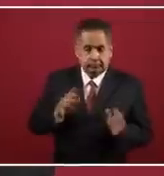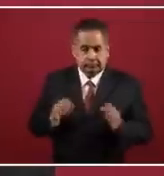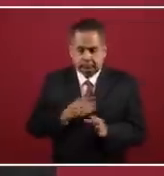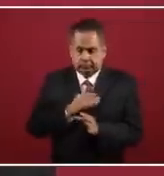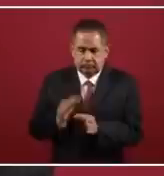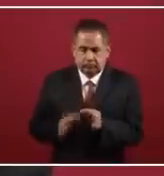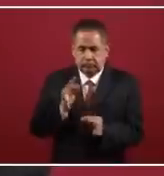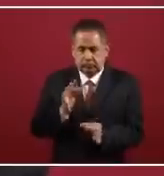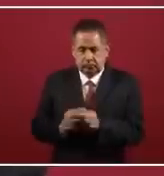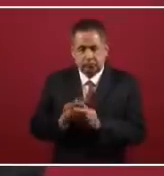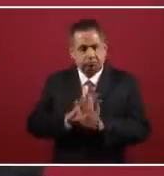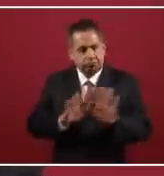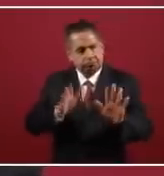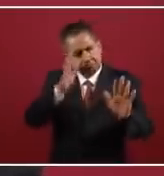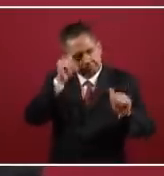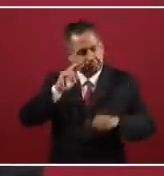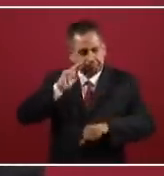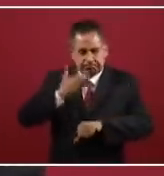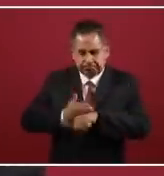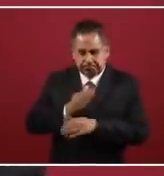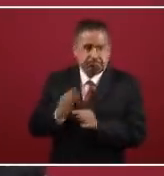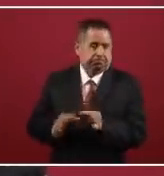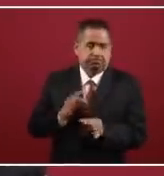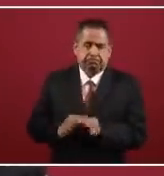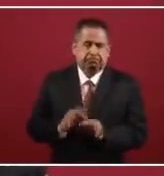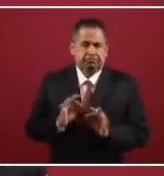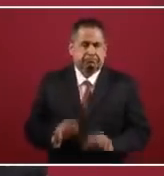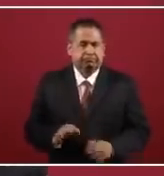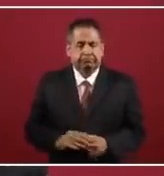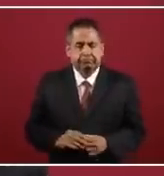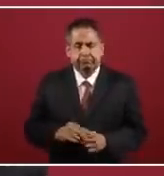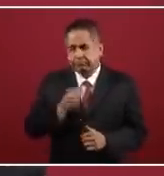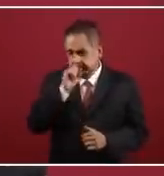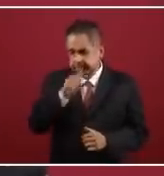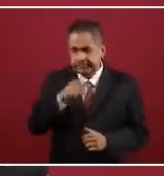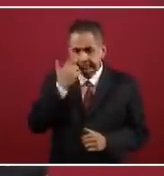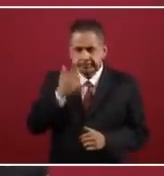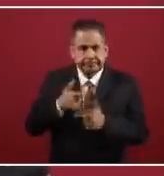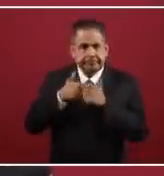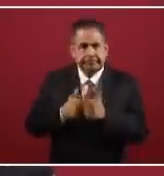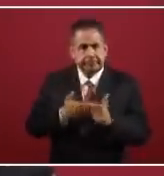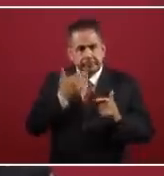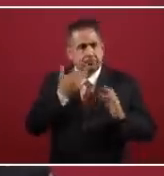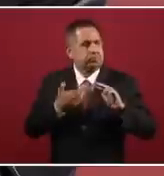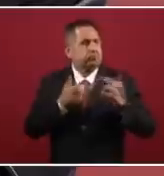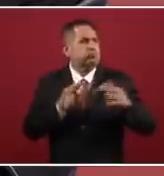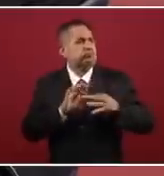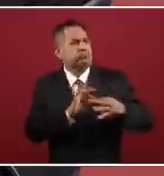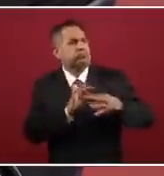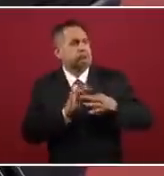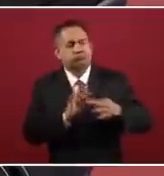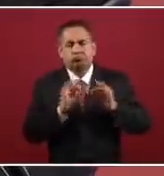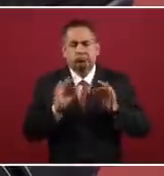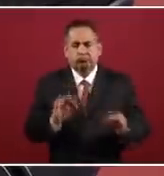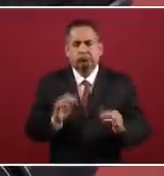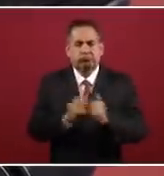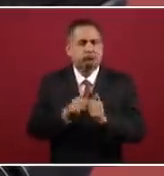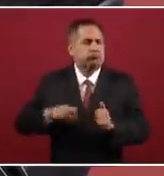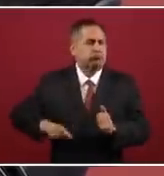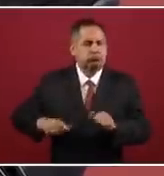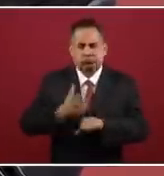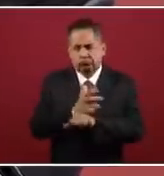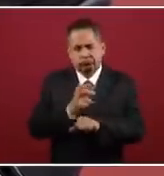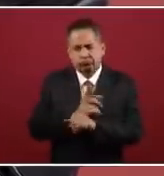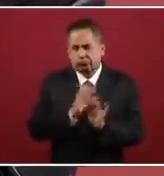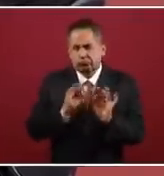cumpliendo con nuestra responsabilidad y queremos mantener una muy buena relación con el gobierno de